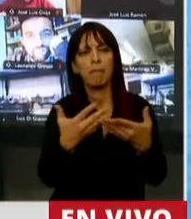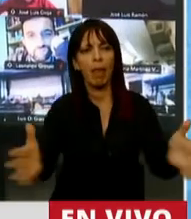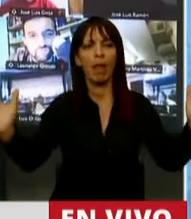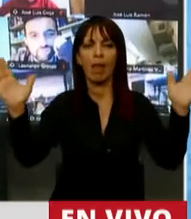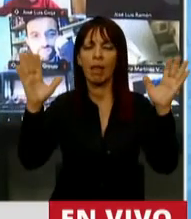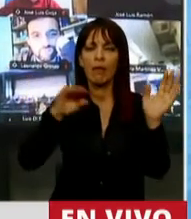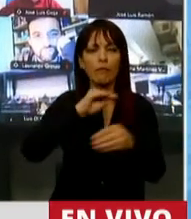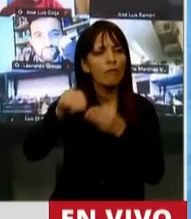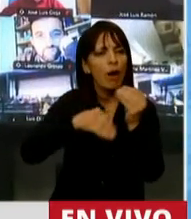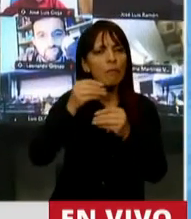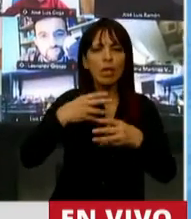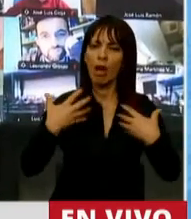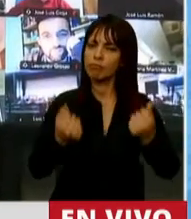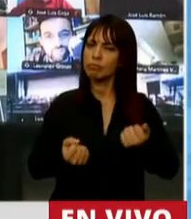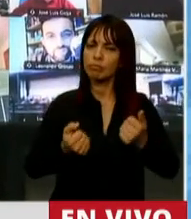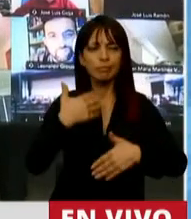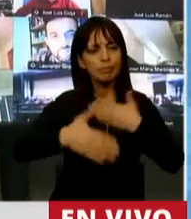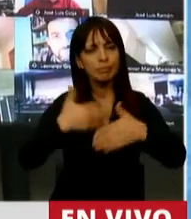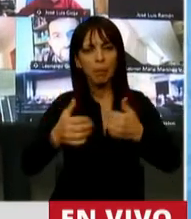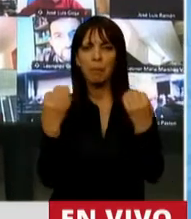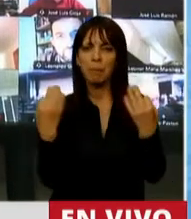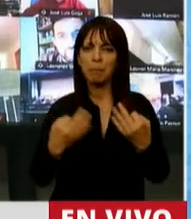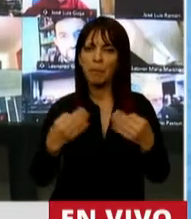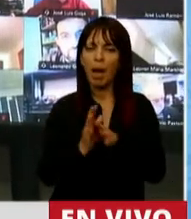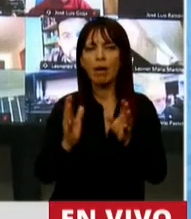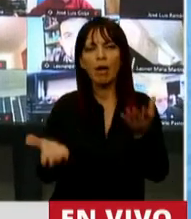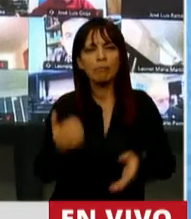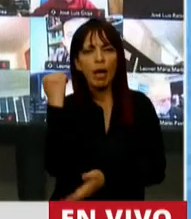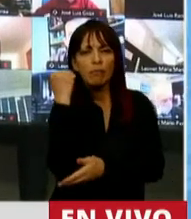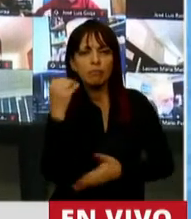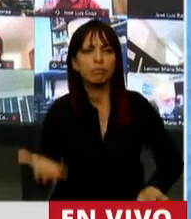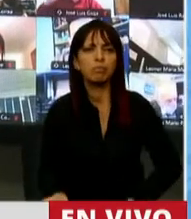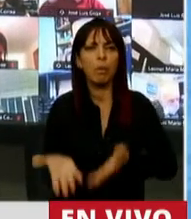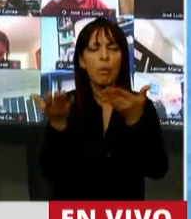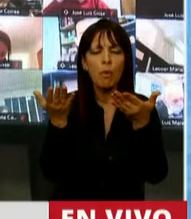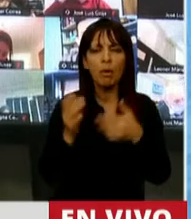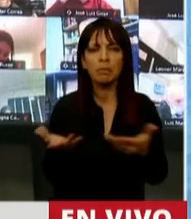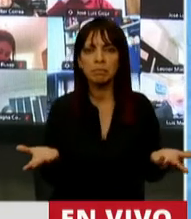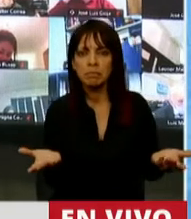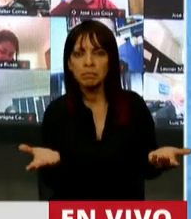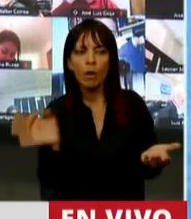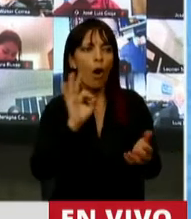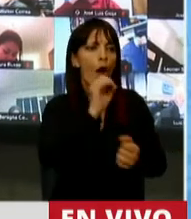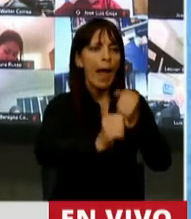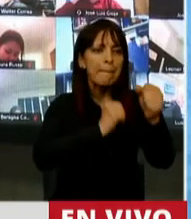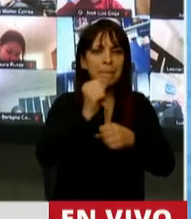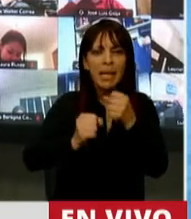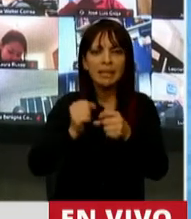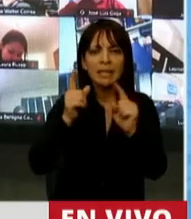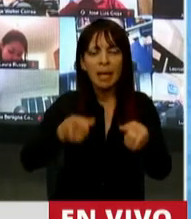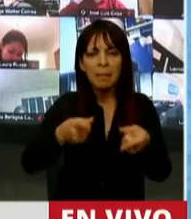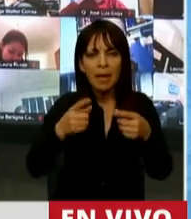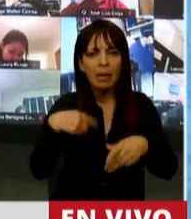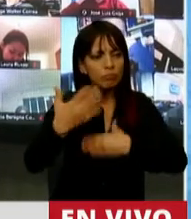las familias se van a recuperar del impacto que ha generado la pobreza o que las empresas se van a recuperar